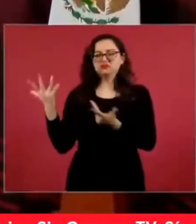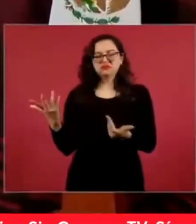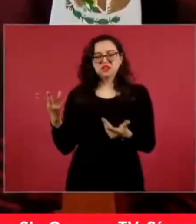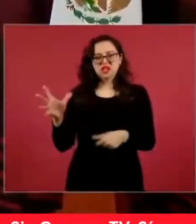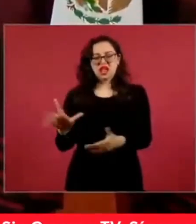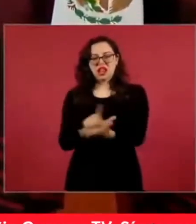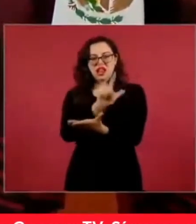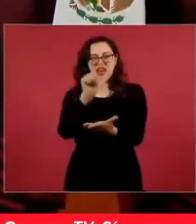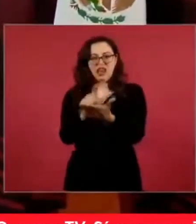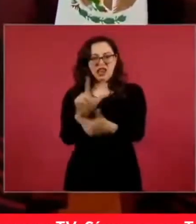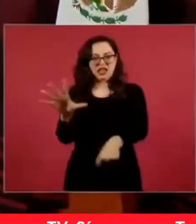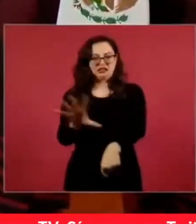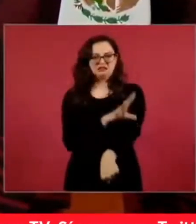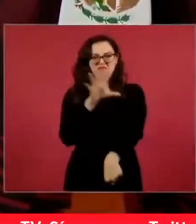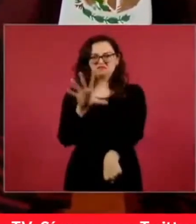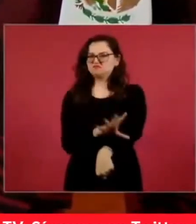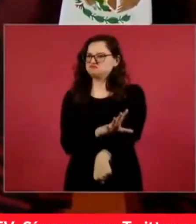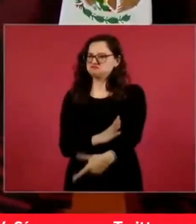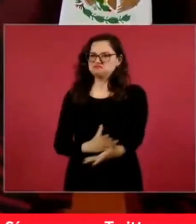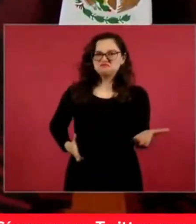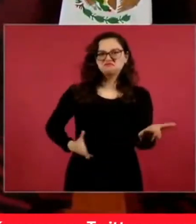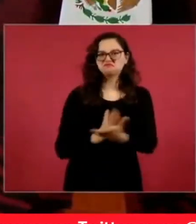la ley eléctrica